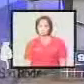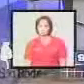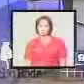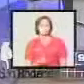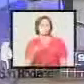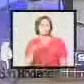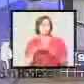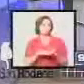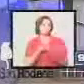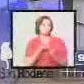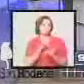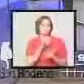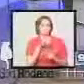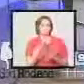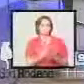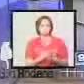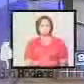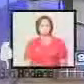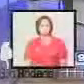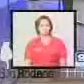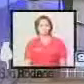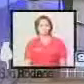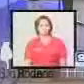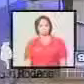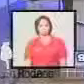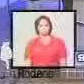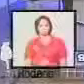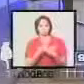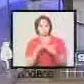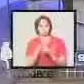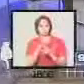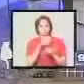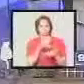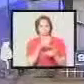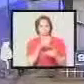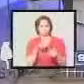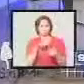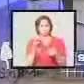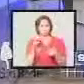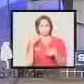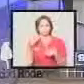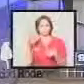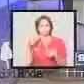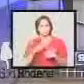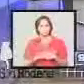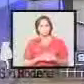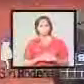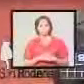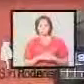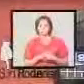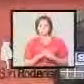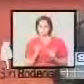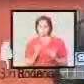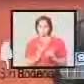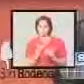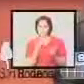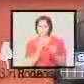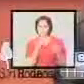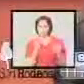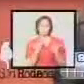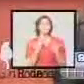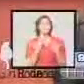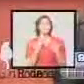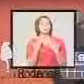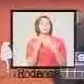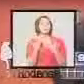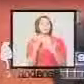básicamente. Y solo a los dos, por favor, a don Olger y a don Carlos. Sí, a don Olger, la política que tomamos en